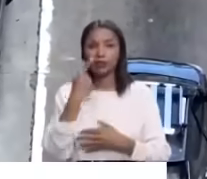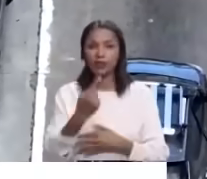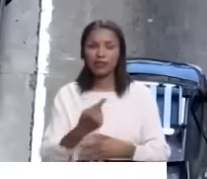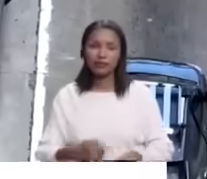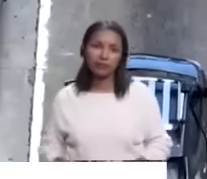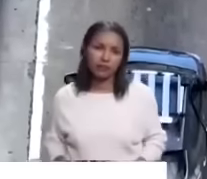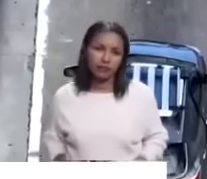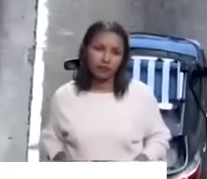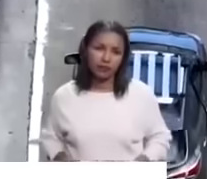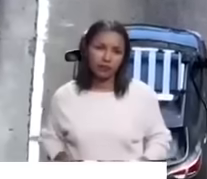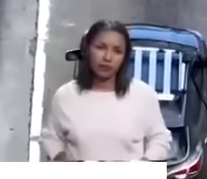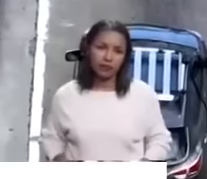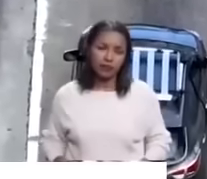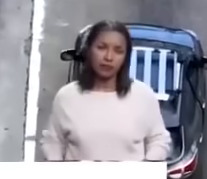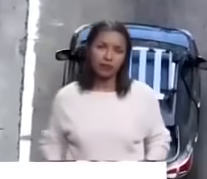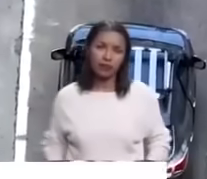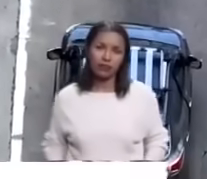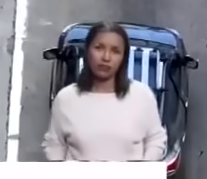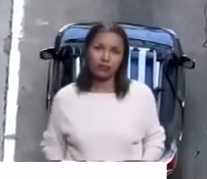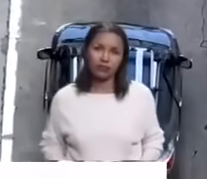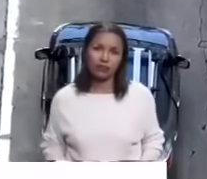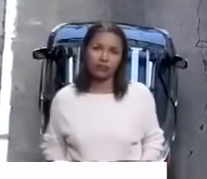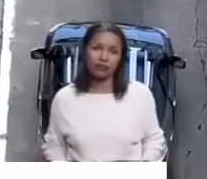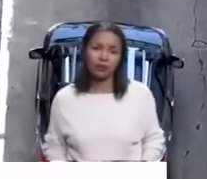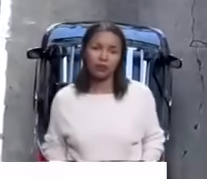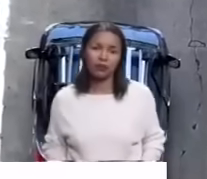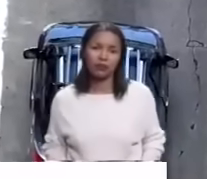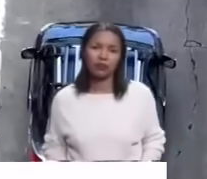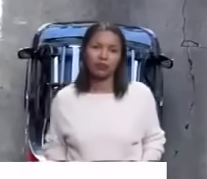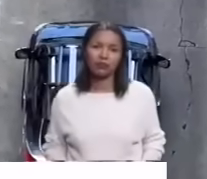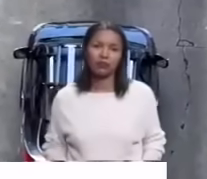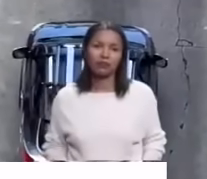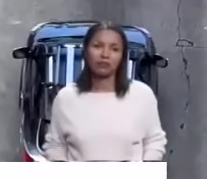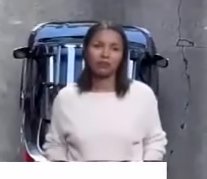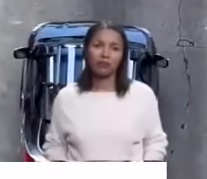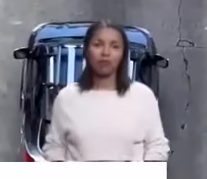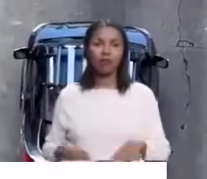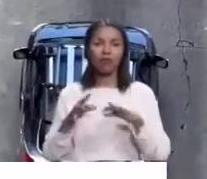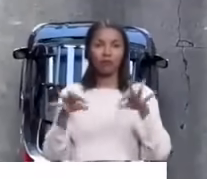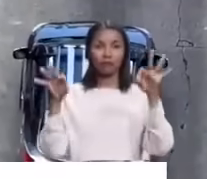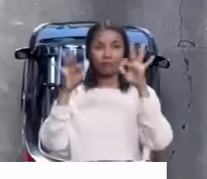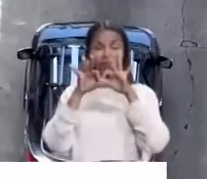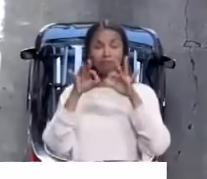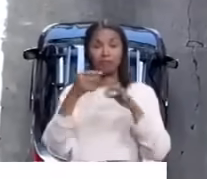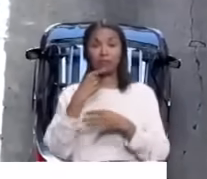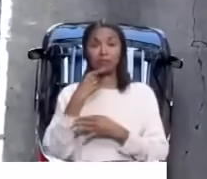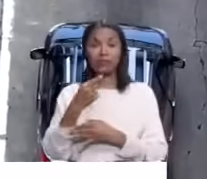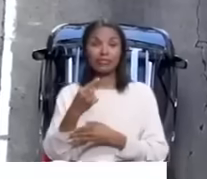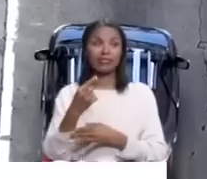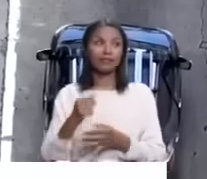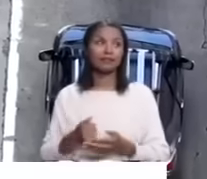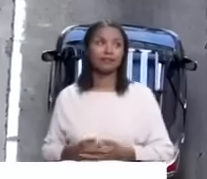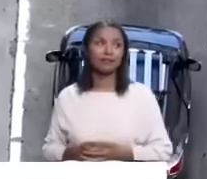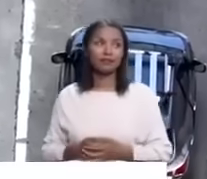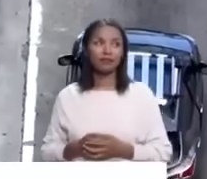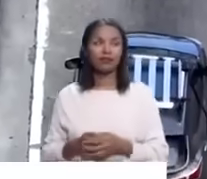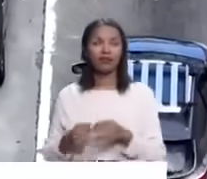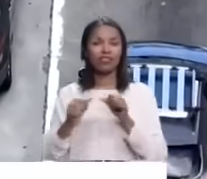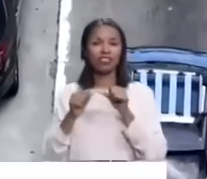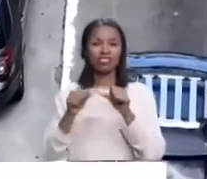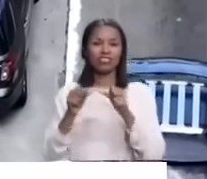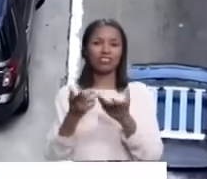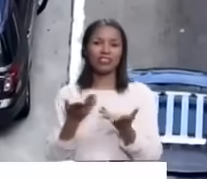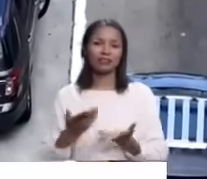con esto que se tiene programado. Hay que indicar que también se mantiene en este momento